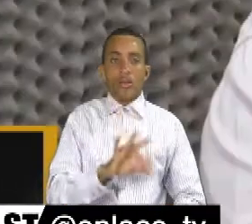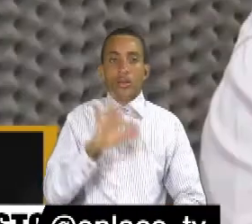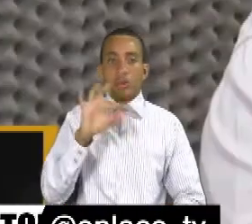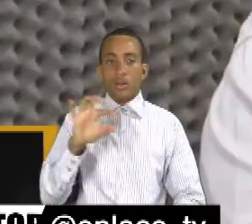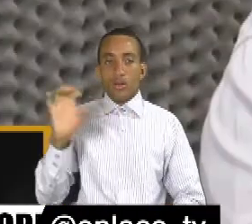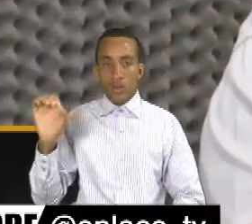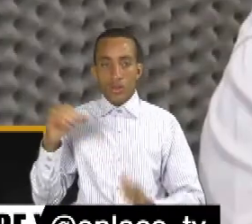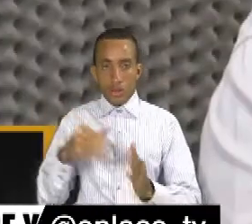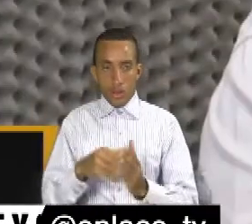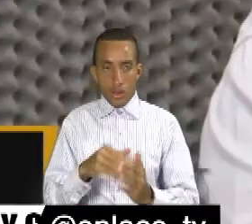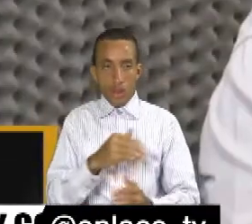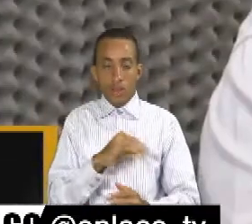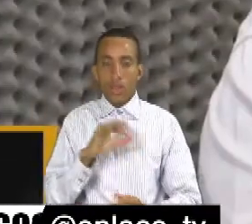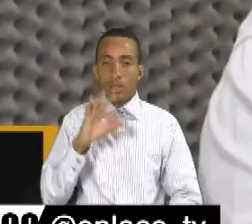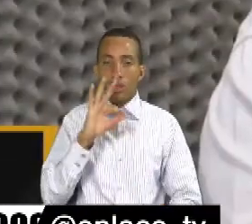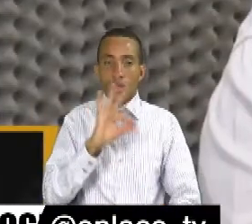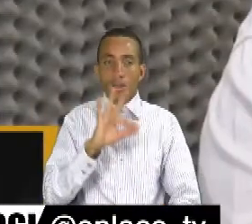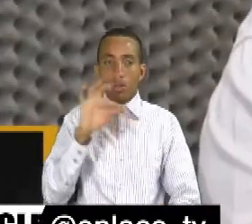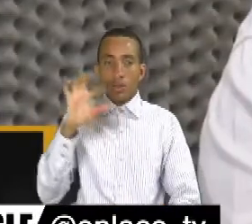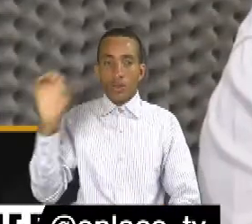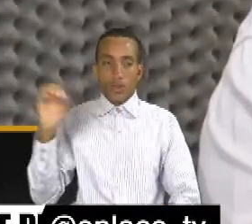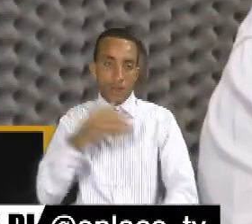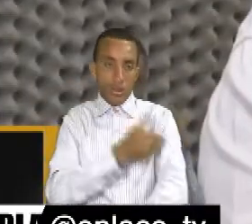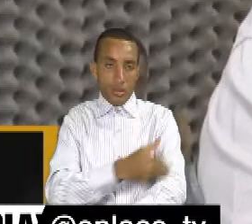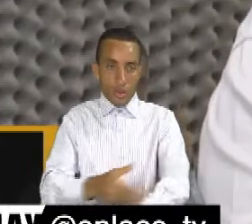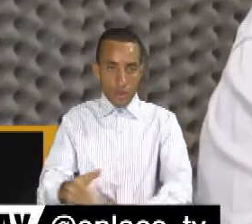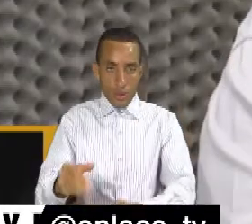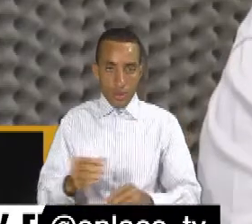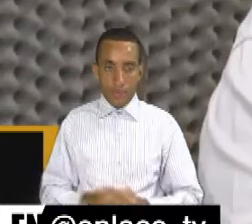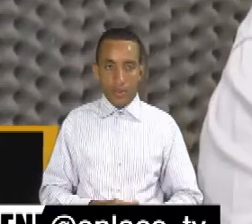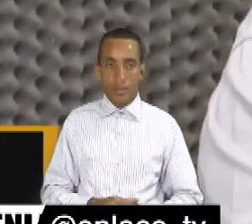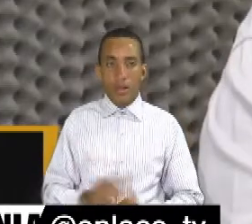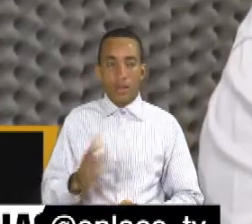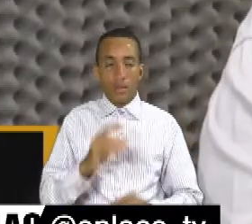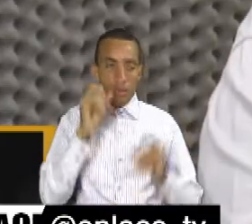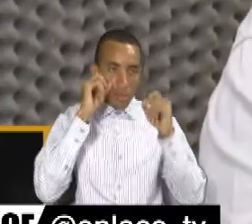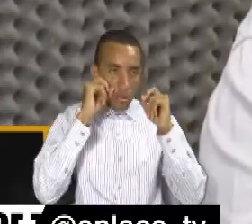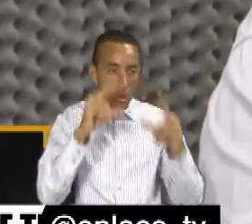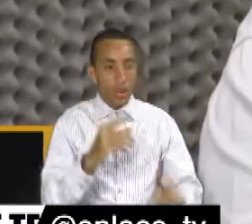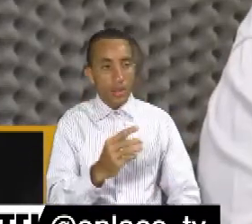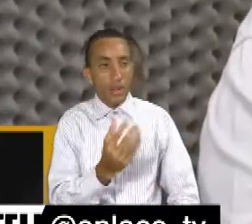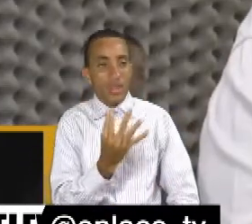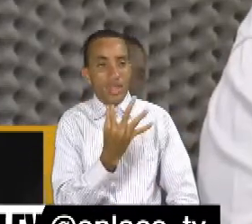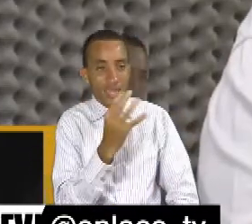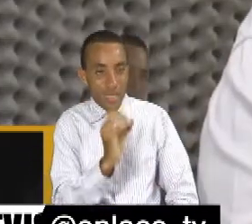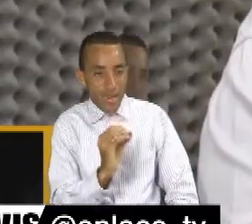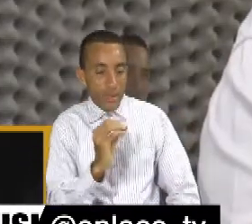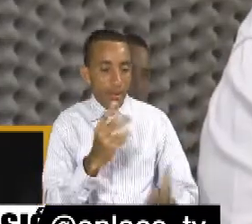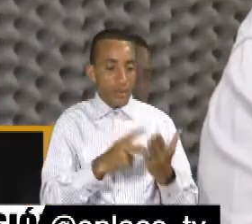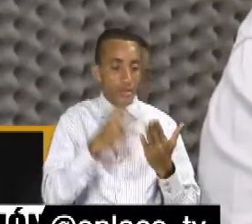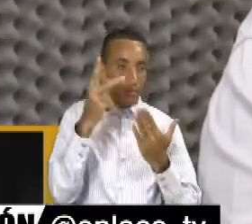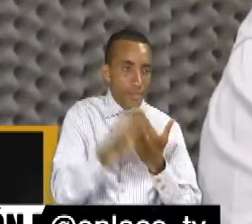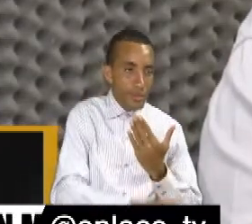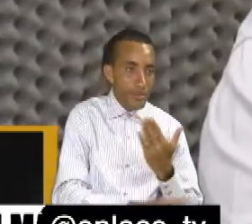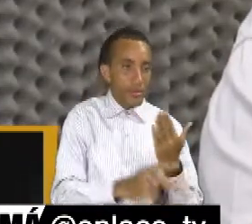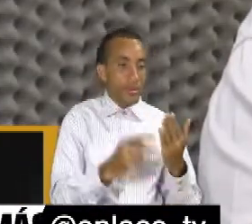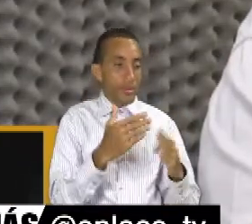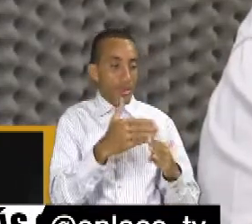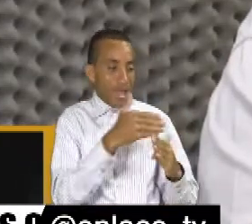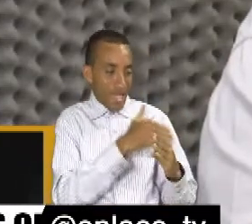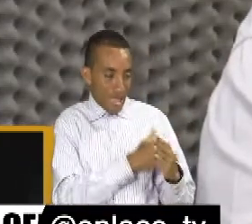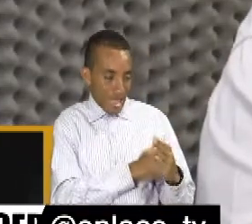por regiones, vamos a premiar 30 trabajos de pregrado o posgrado a